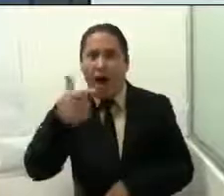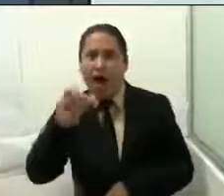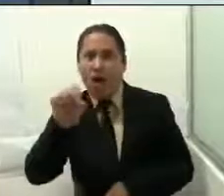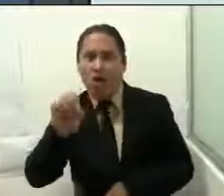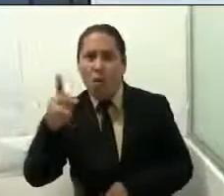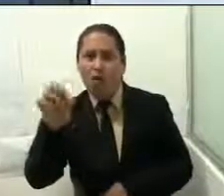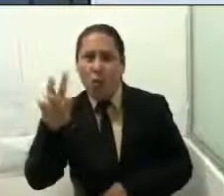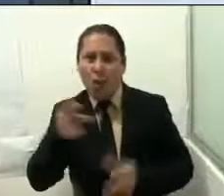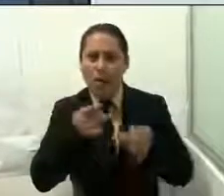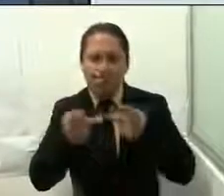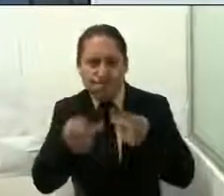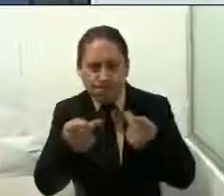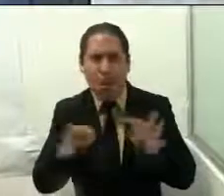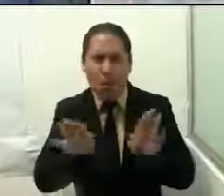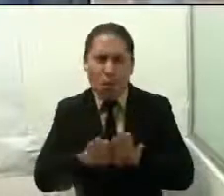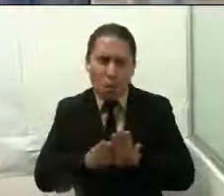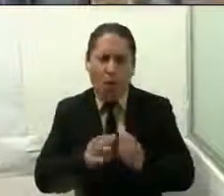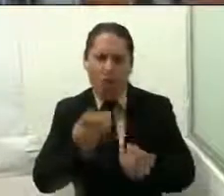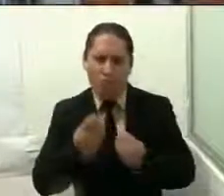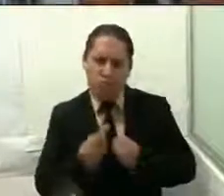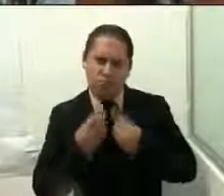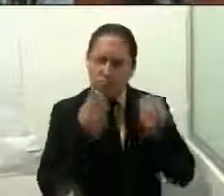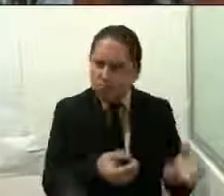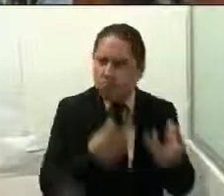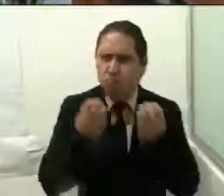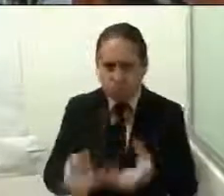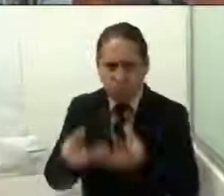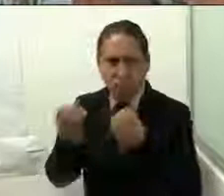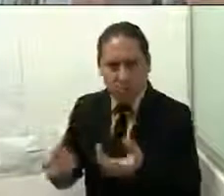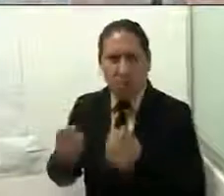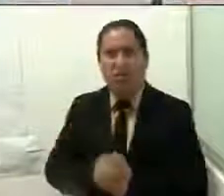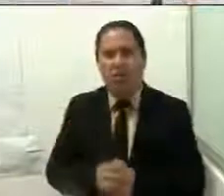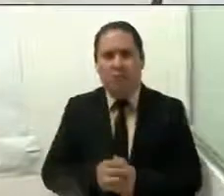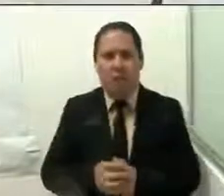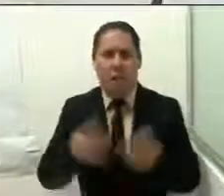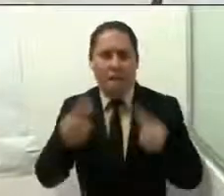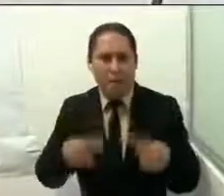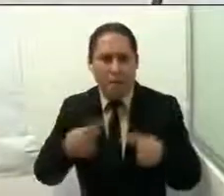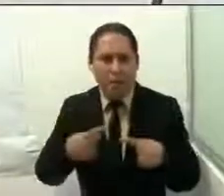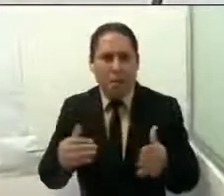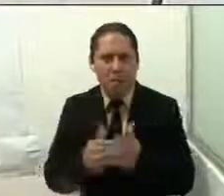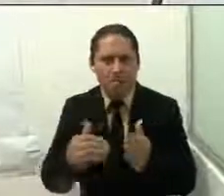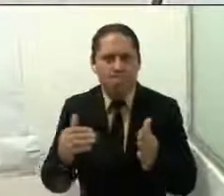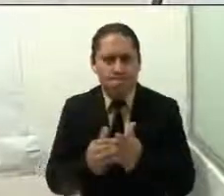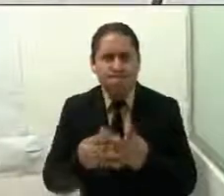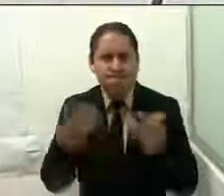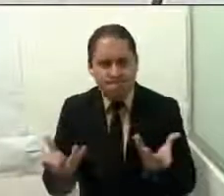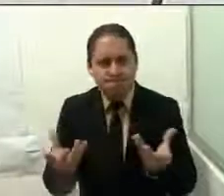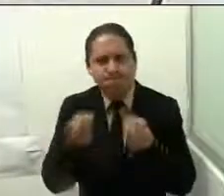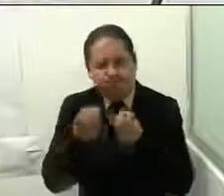benefició a 152 mil 224 productores al destinar